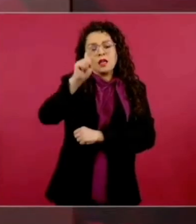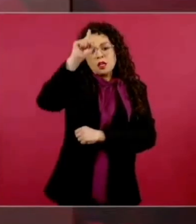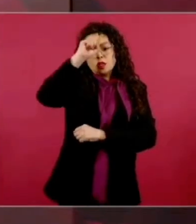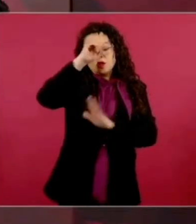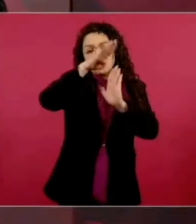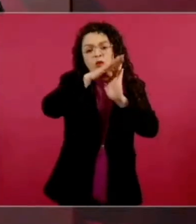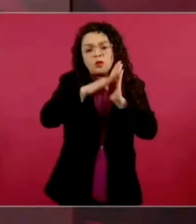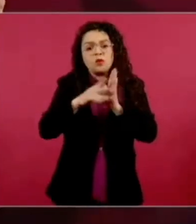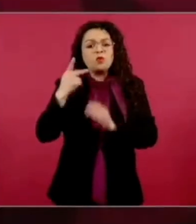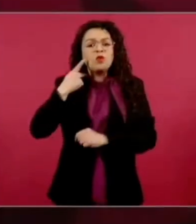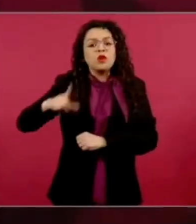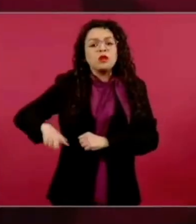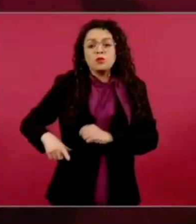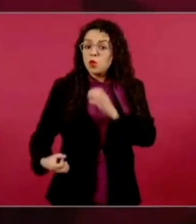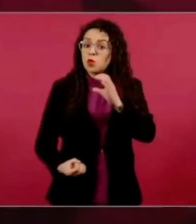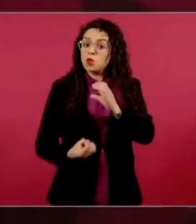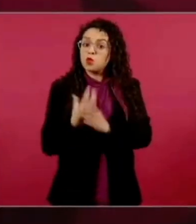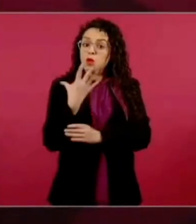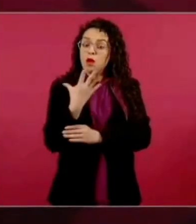la transparencia,